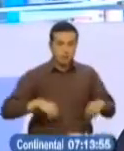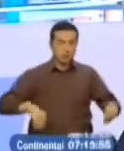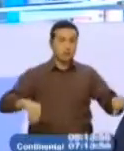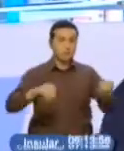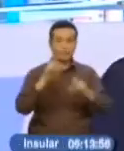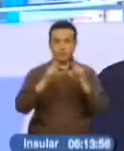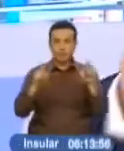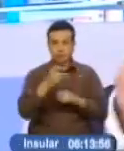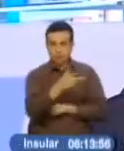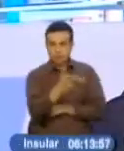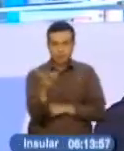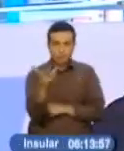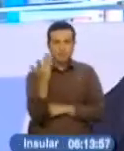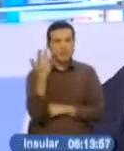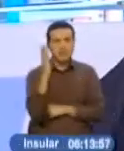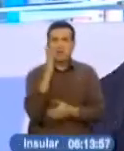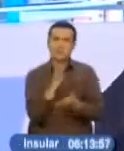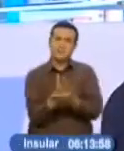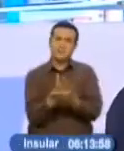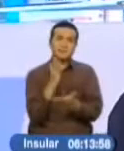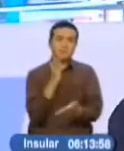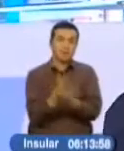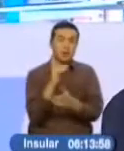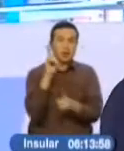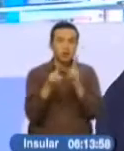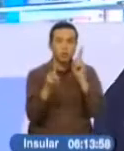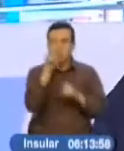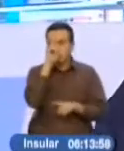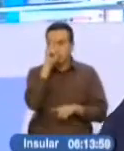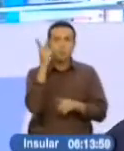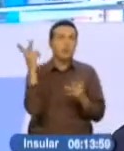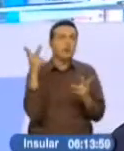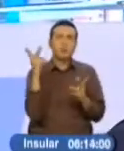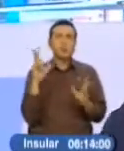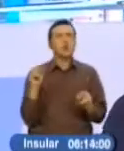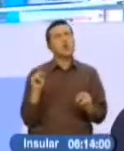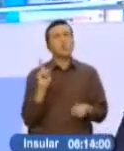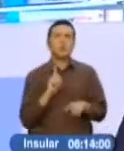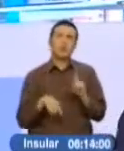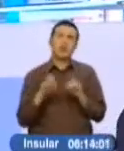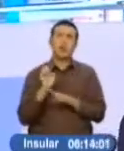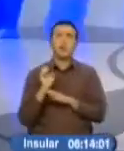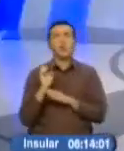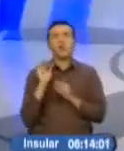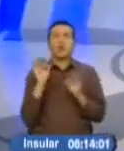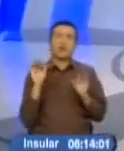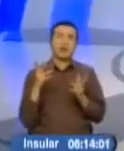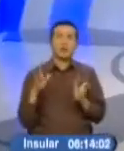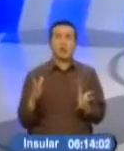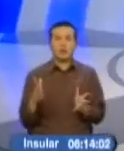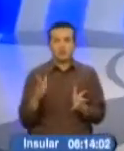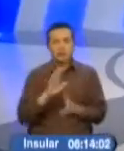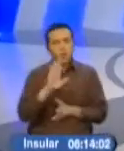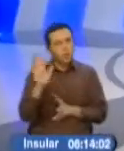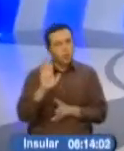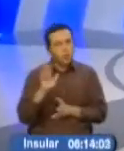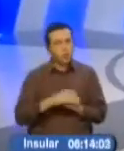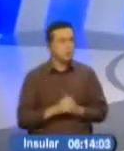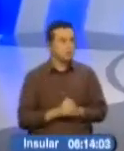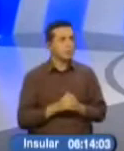la gente. Y olvidémonos con esa visión con los que nos quieren meter de que somos, de que no valemos, de que lo que nosotros hacemos no es de mala calidad. ¿A